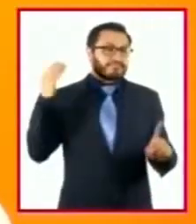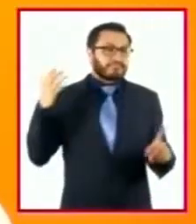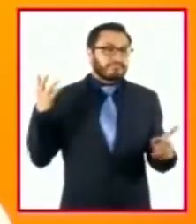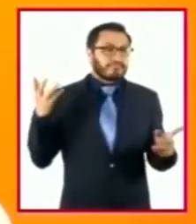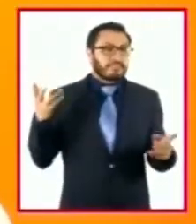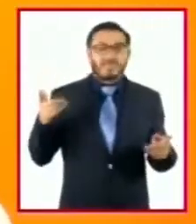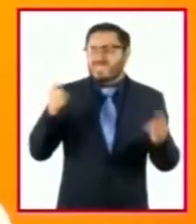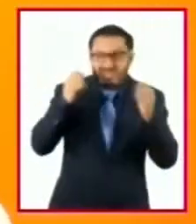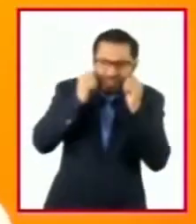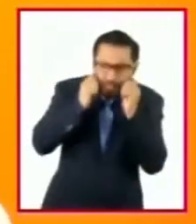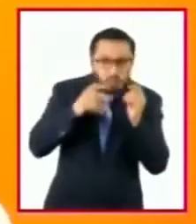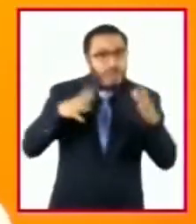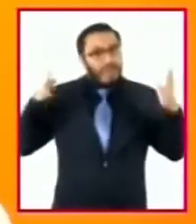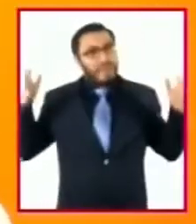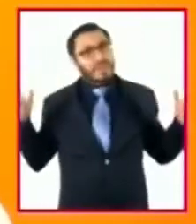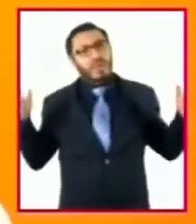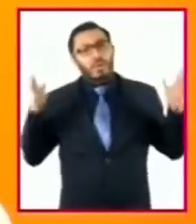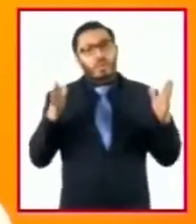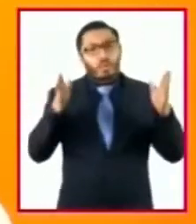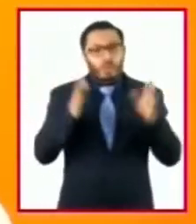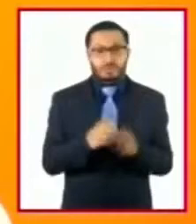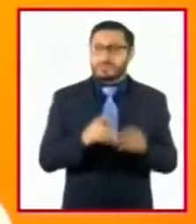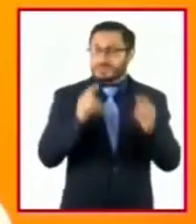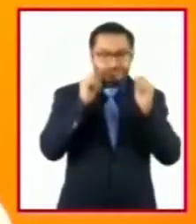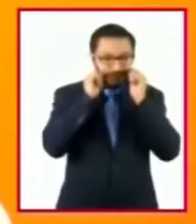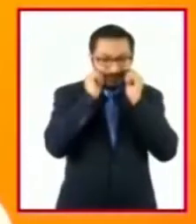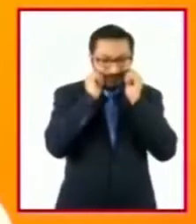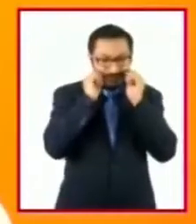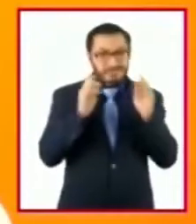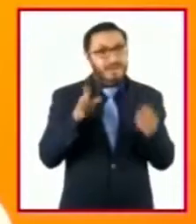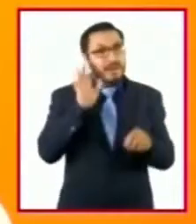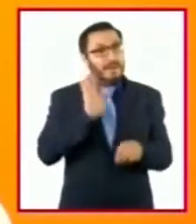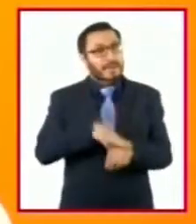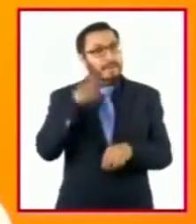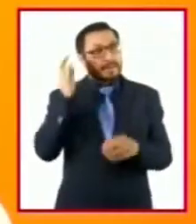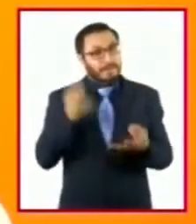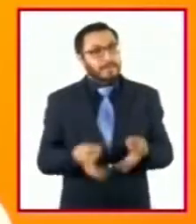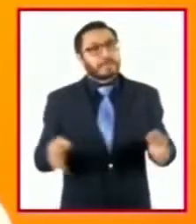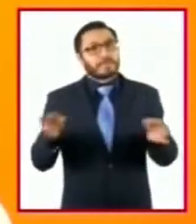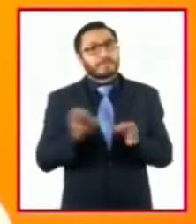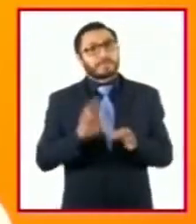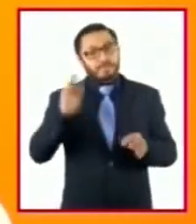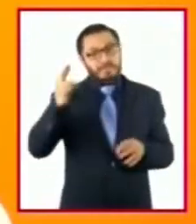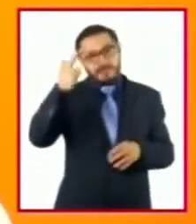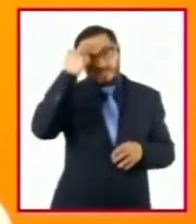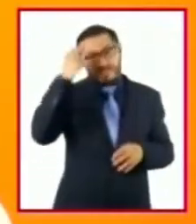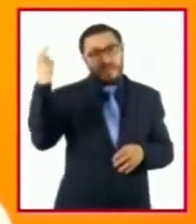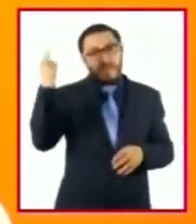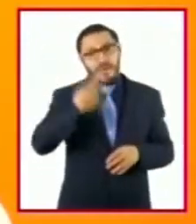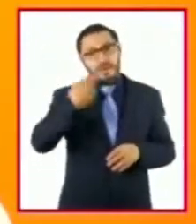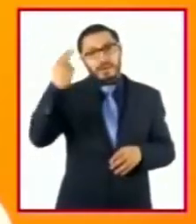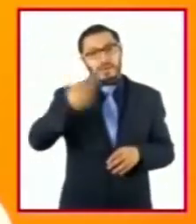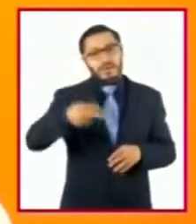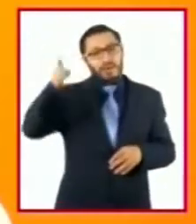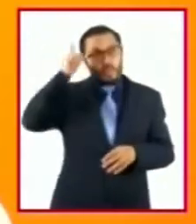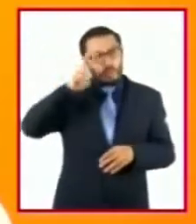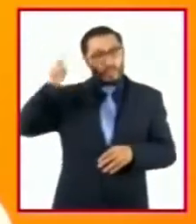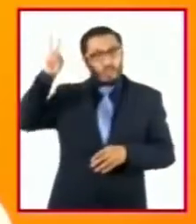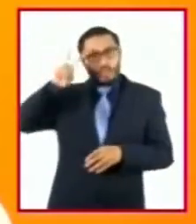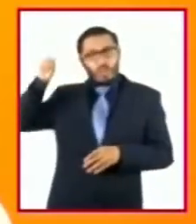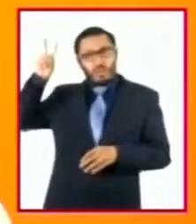de qué tamaño sea, si es pequeña, mediana o grande, pero lo primero que necesitamos es soñar para poder aspirar y para